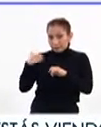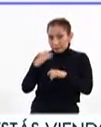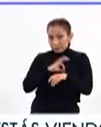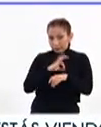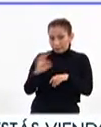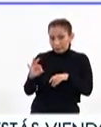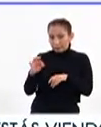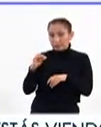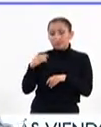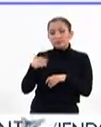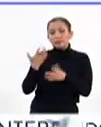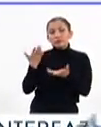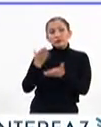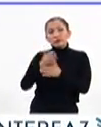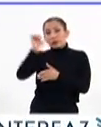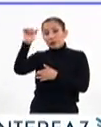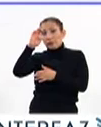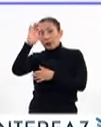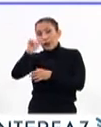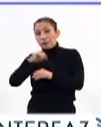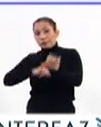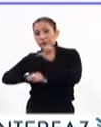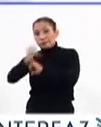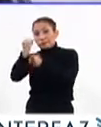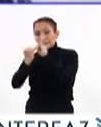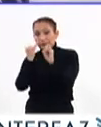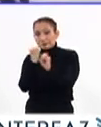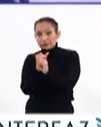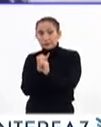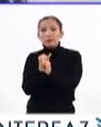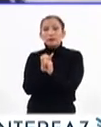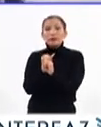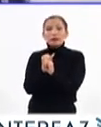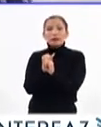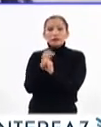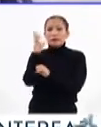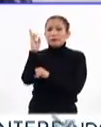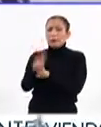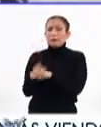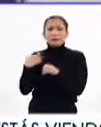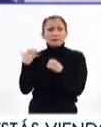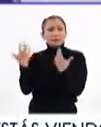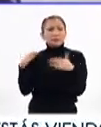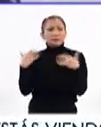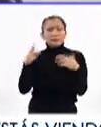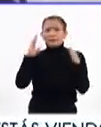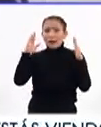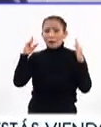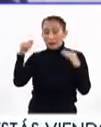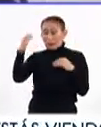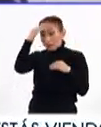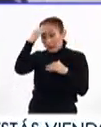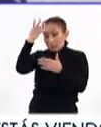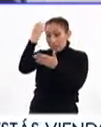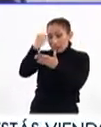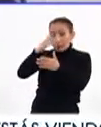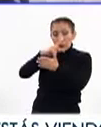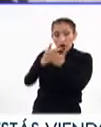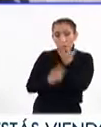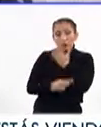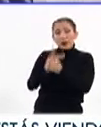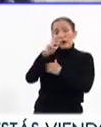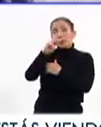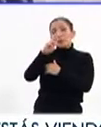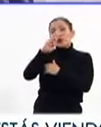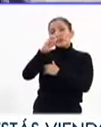la oportunidad de tener otra beca de movilidad internacional y ha sido increíble porque a partir de esta experiencia del programa de